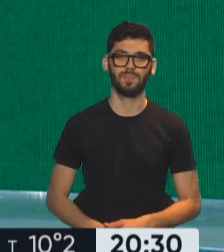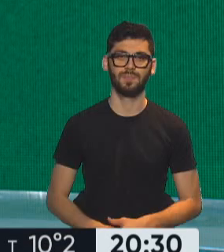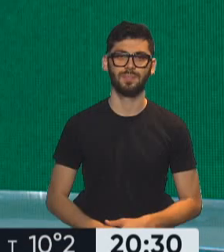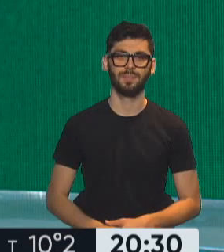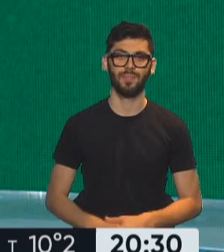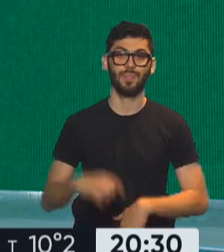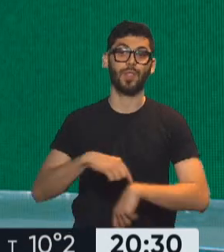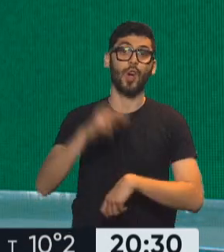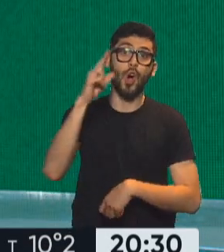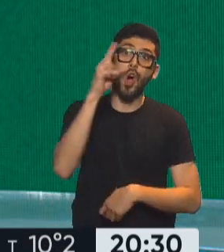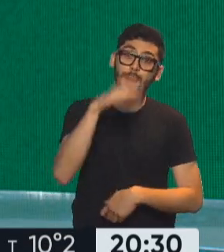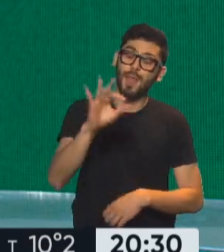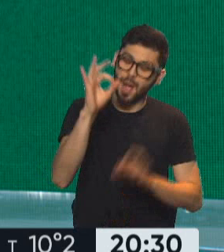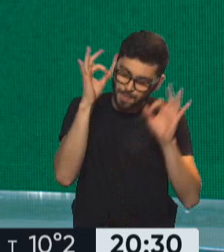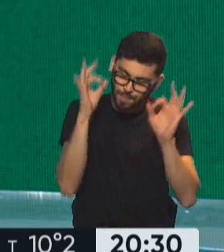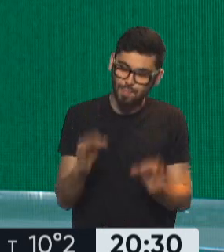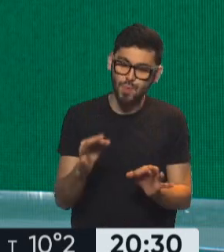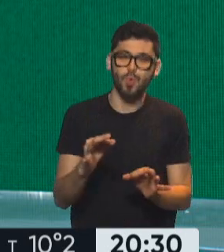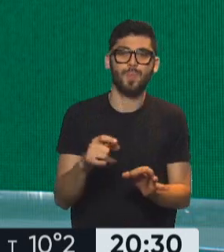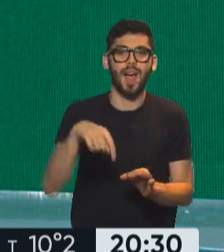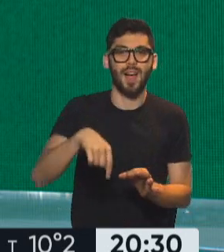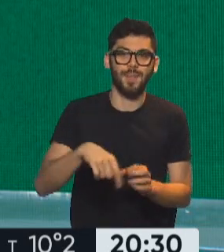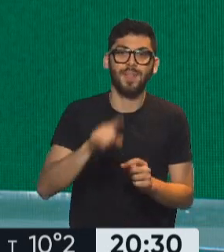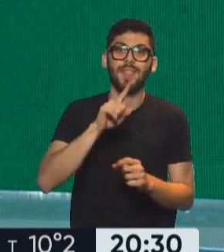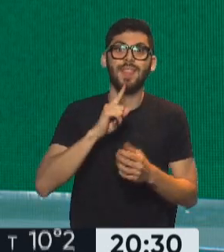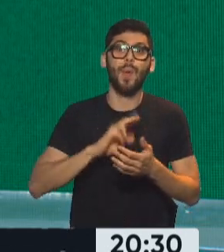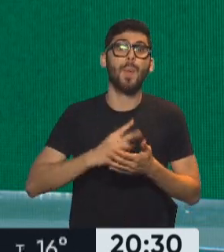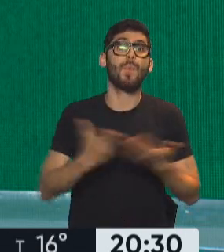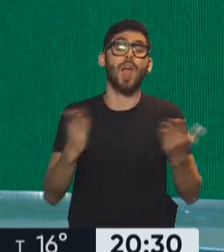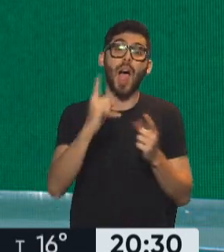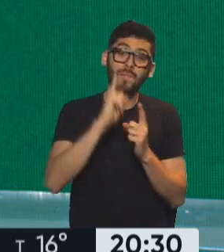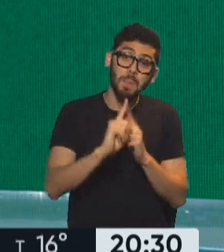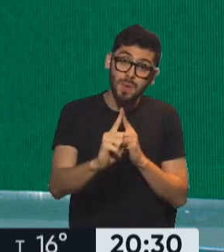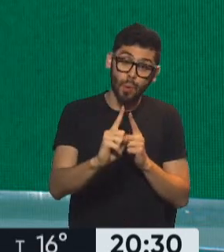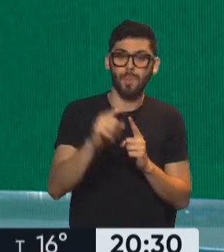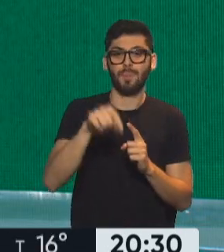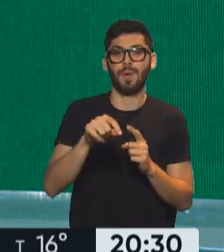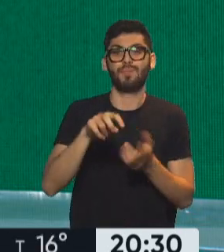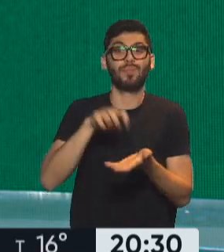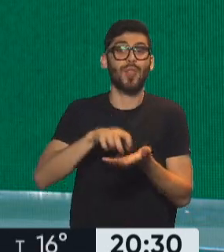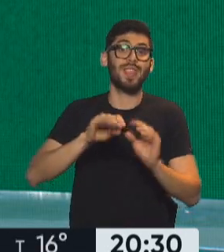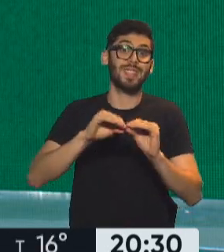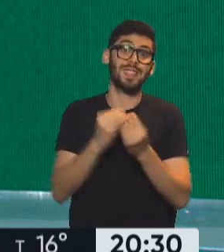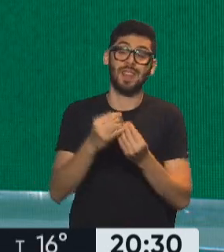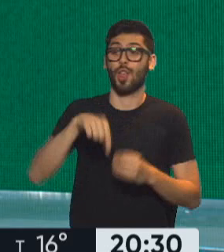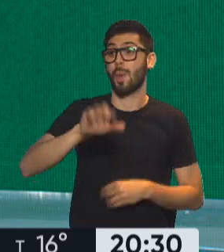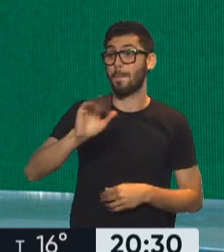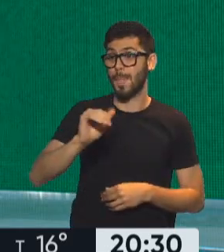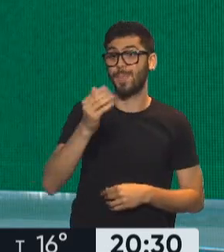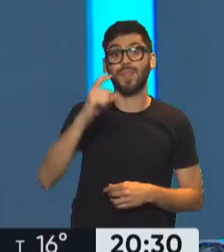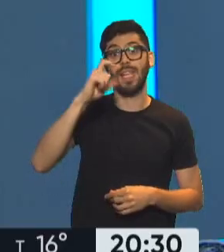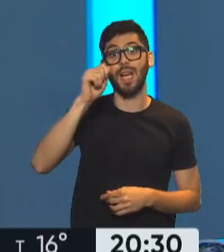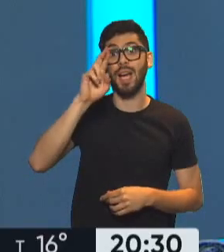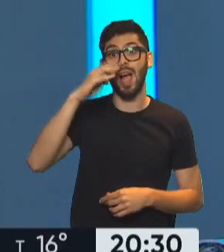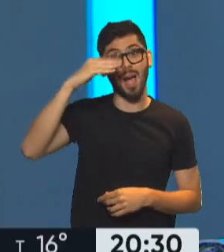20:30 en punto, estamos en vivo en la televisión pública con este cierre de edición de día martes. Carmela Bárbaro, como todos los